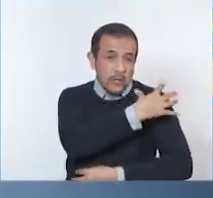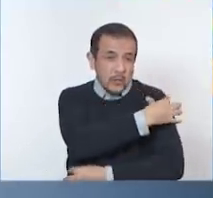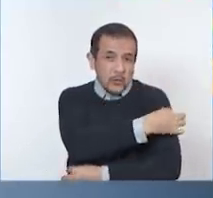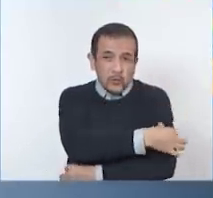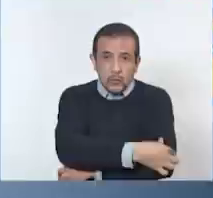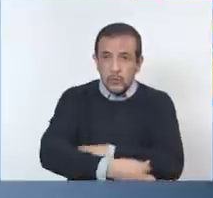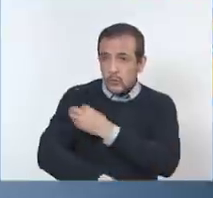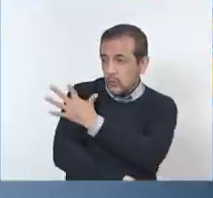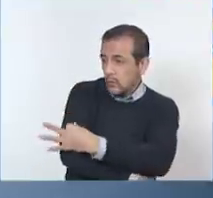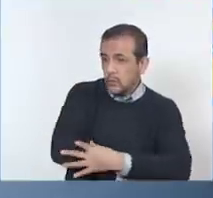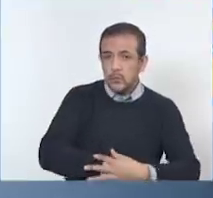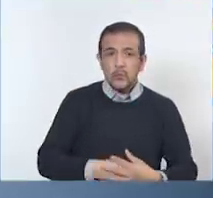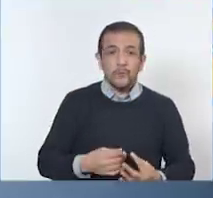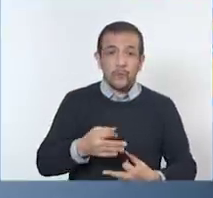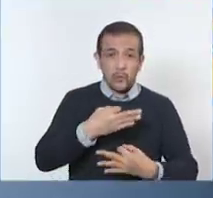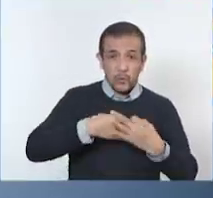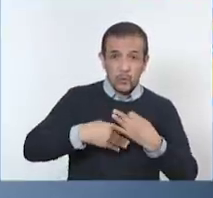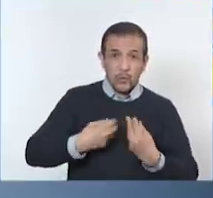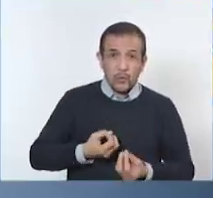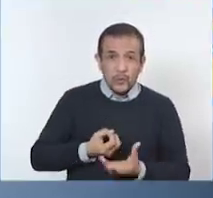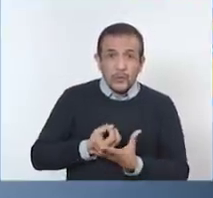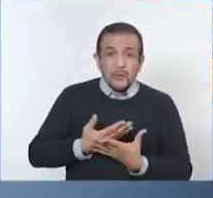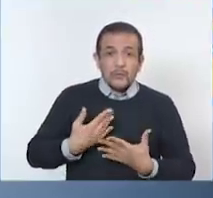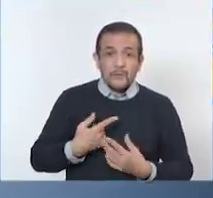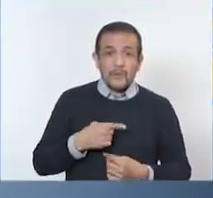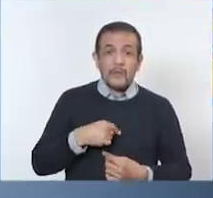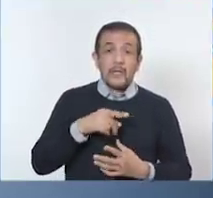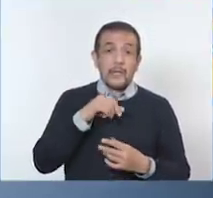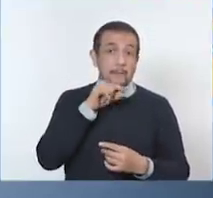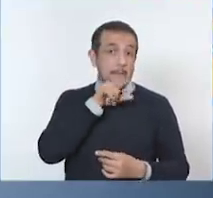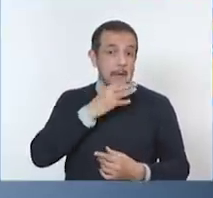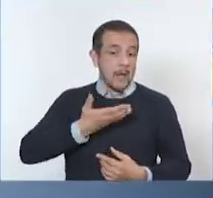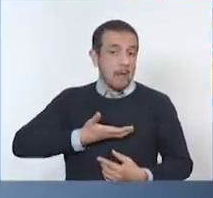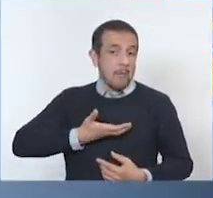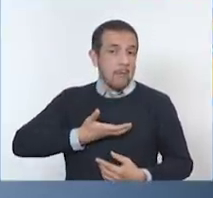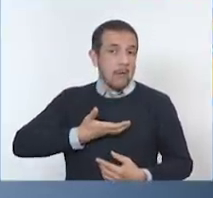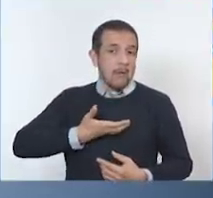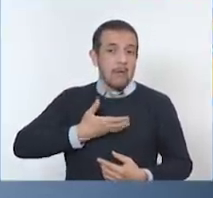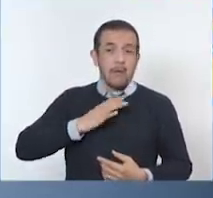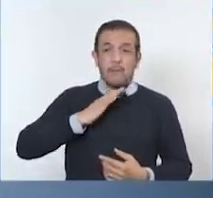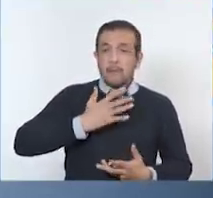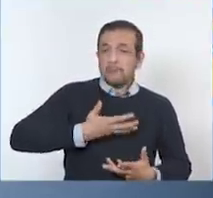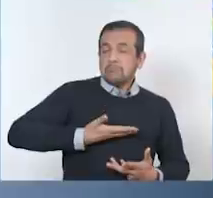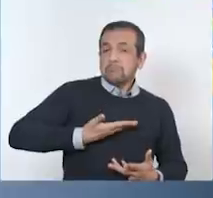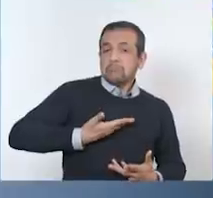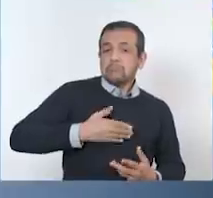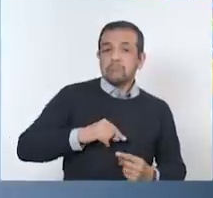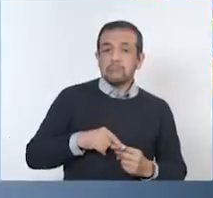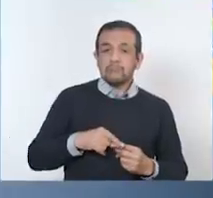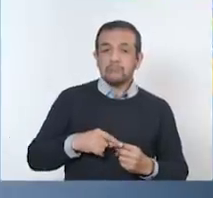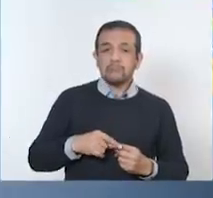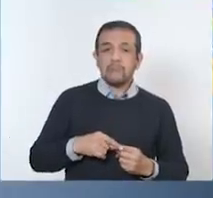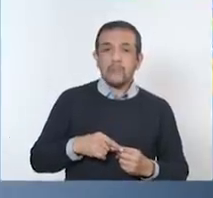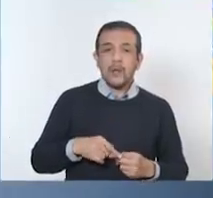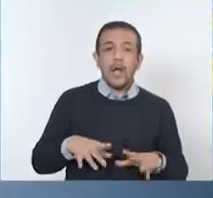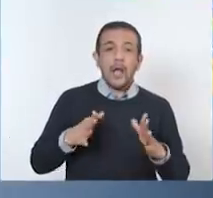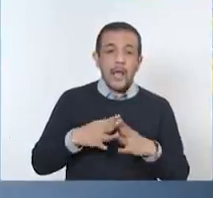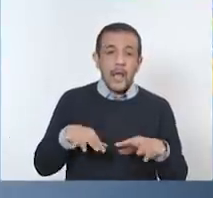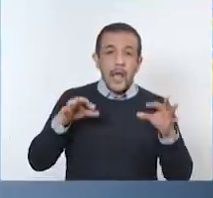su plumaje. Ahí estaba la paloma. Ahí estaba